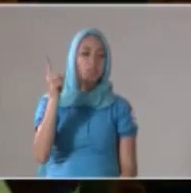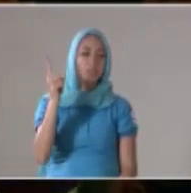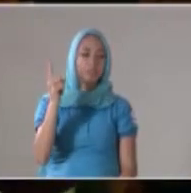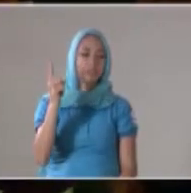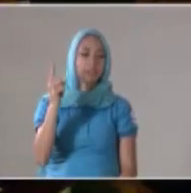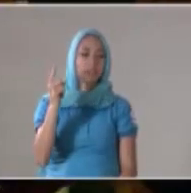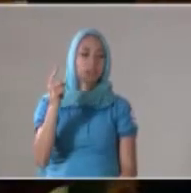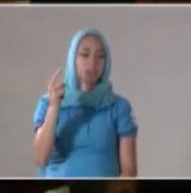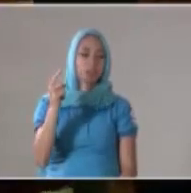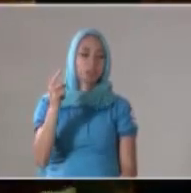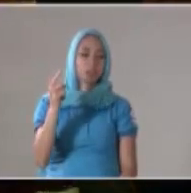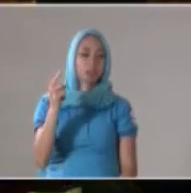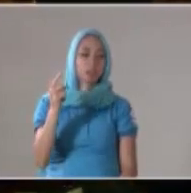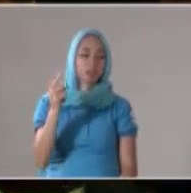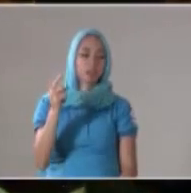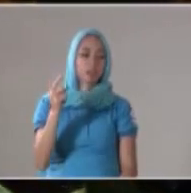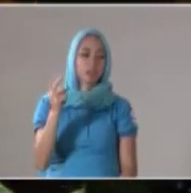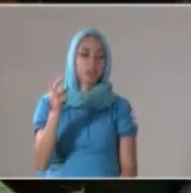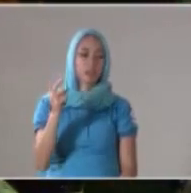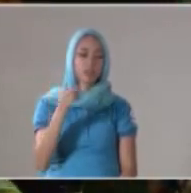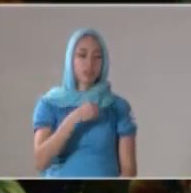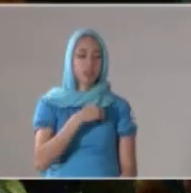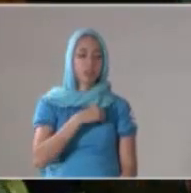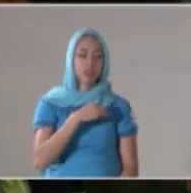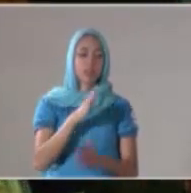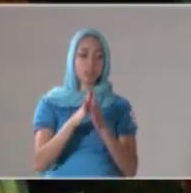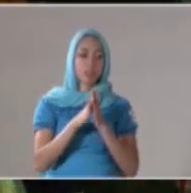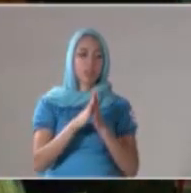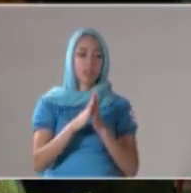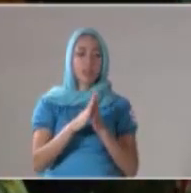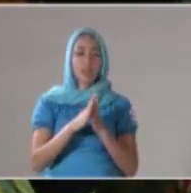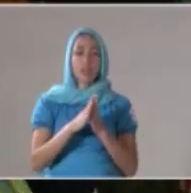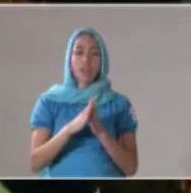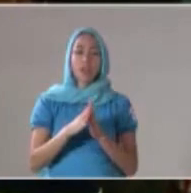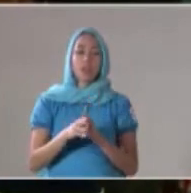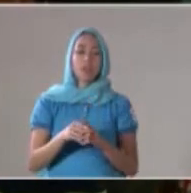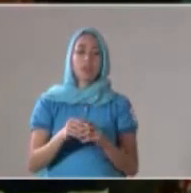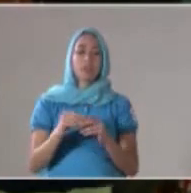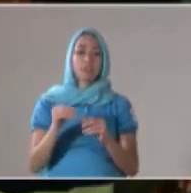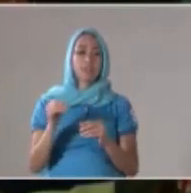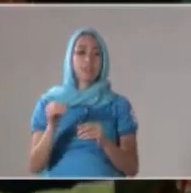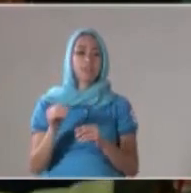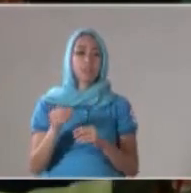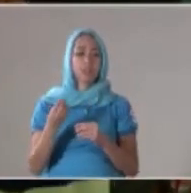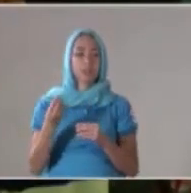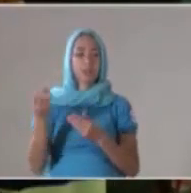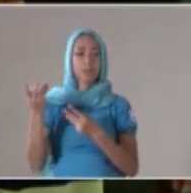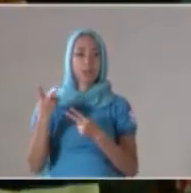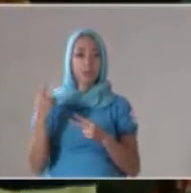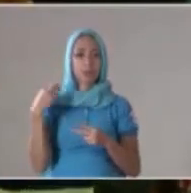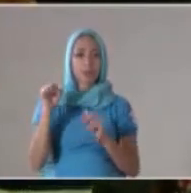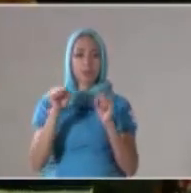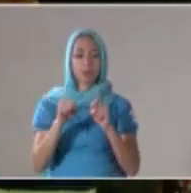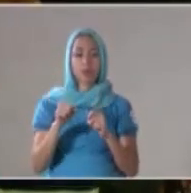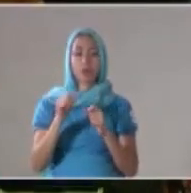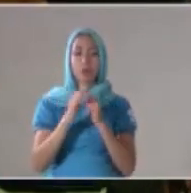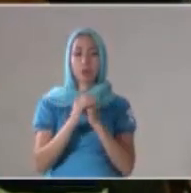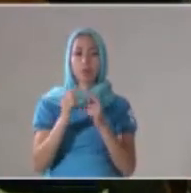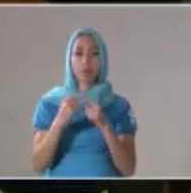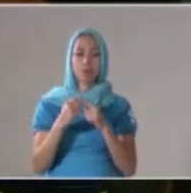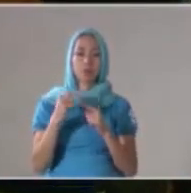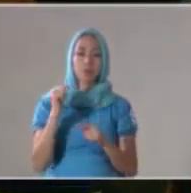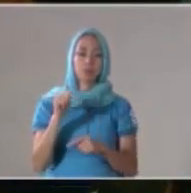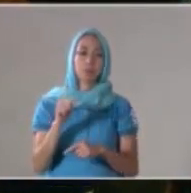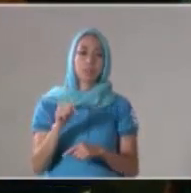pueden pasar por acá. Quisiera suplicarles que se aquí a este lado, al extremo izquierdo, aquí donde estoy,